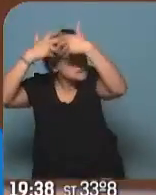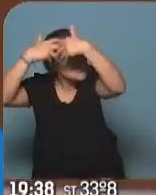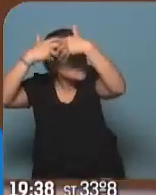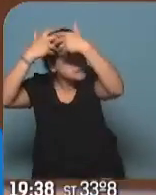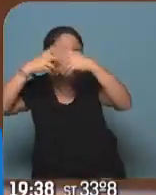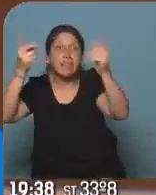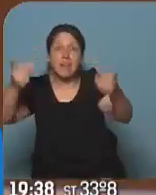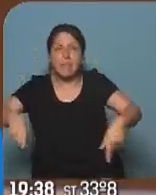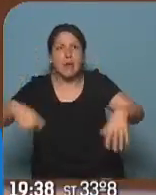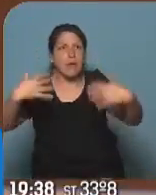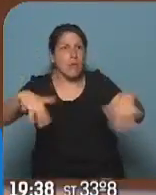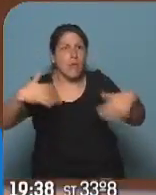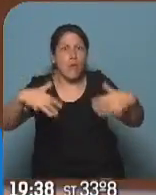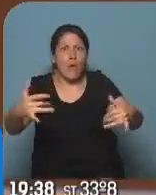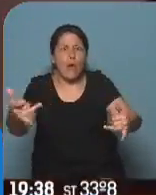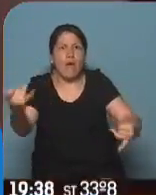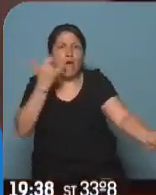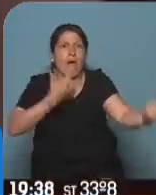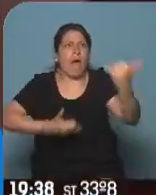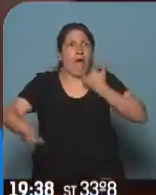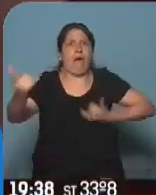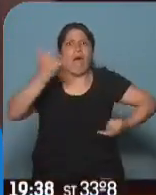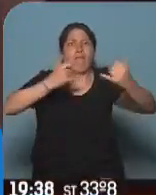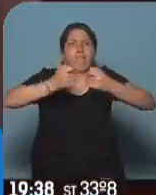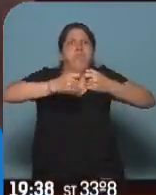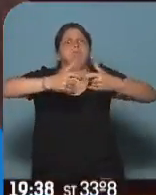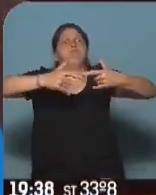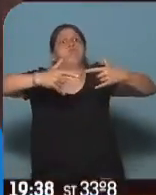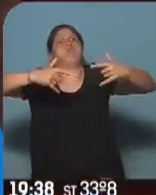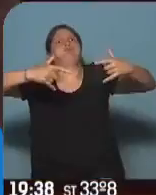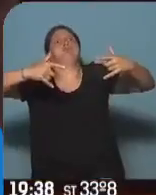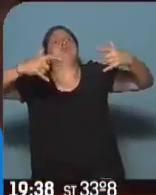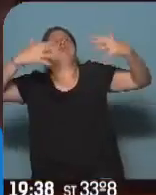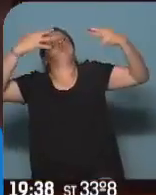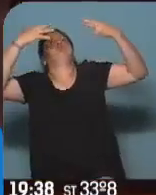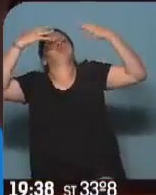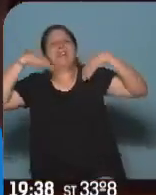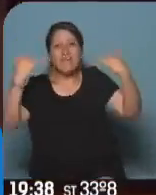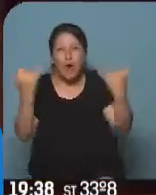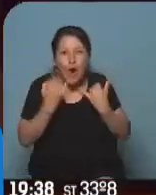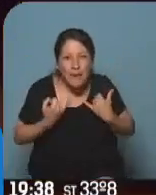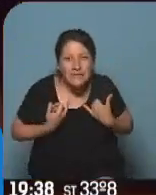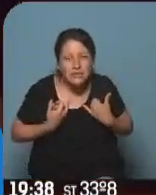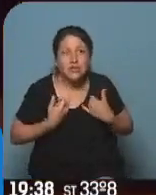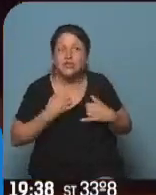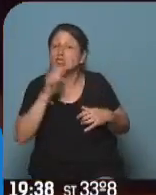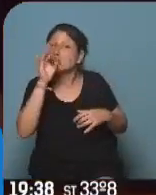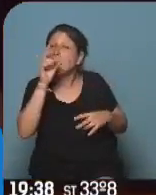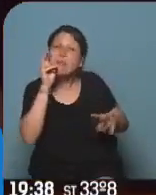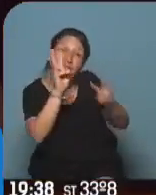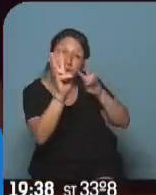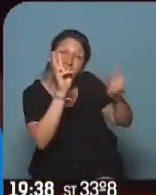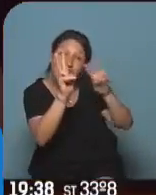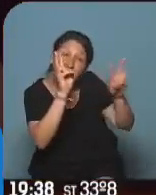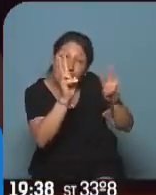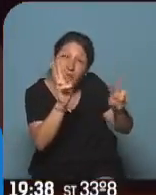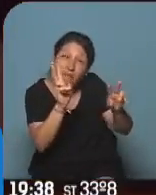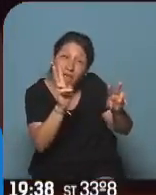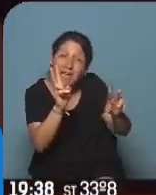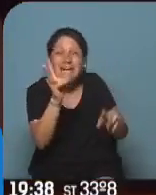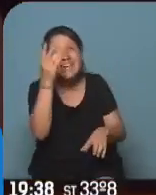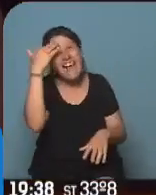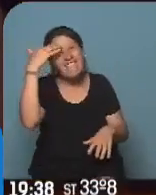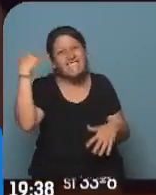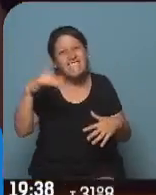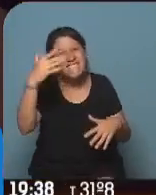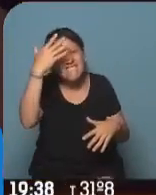información que hay. Claro, la gente vive ensimismada. Ve, no piensa, ve, ve y mira y olvida rápido,